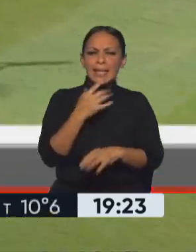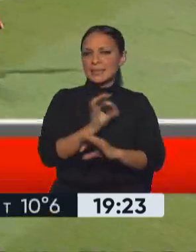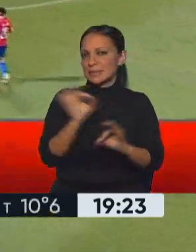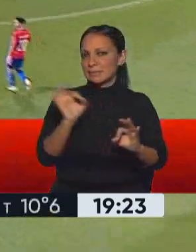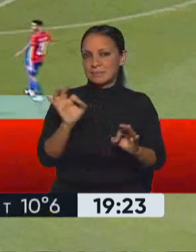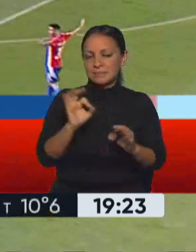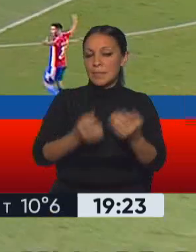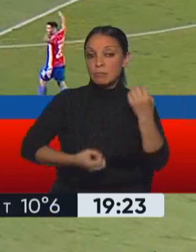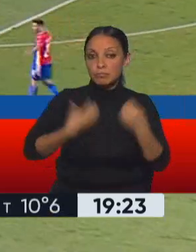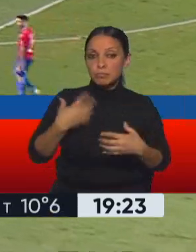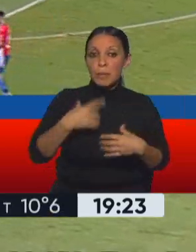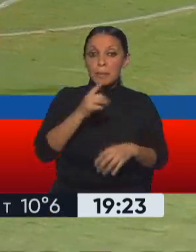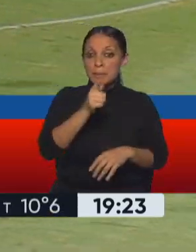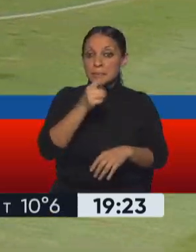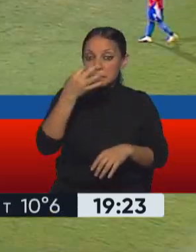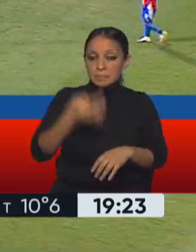goles también.